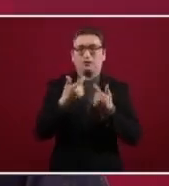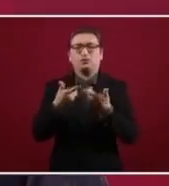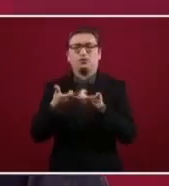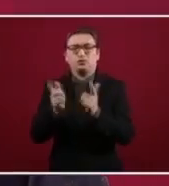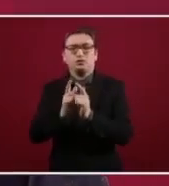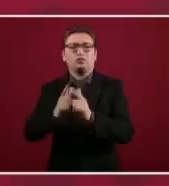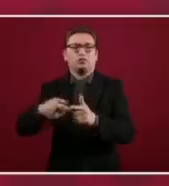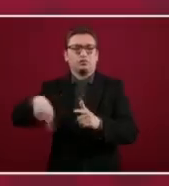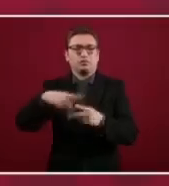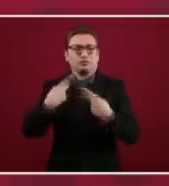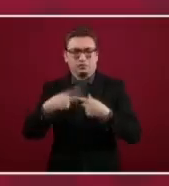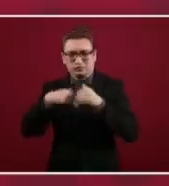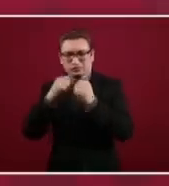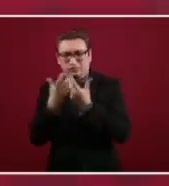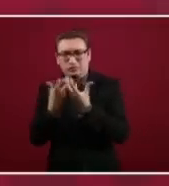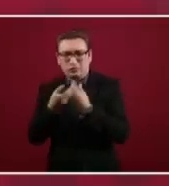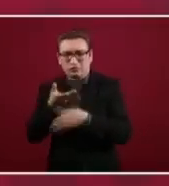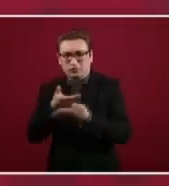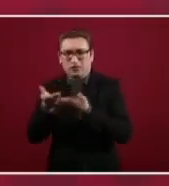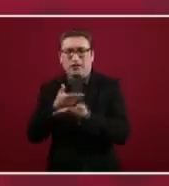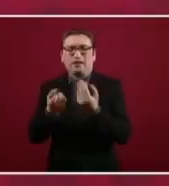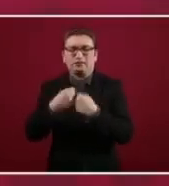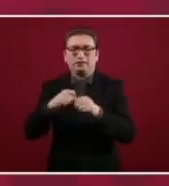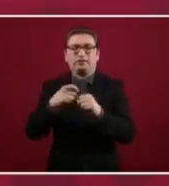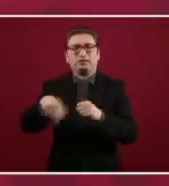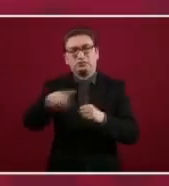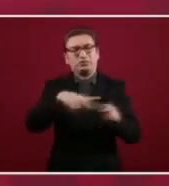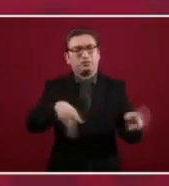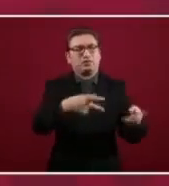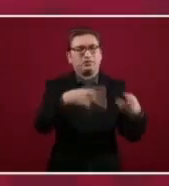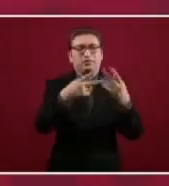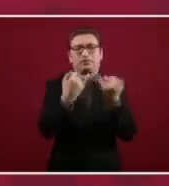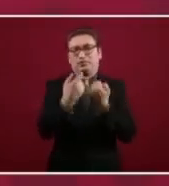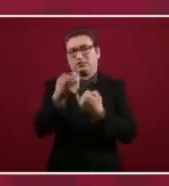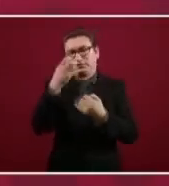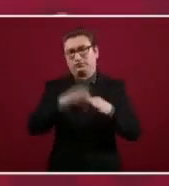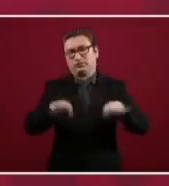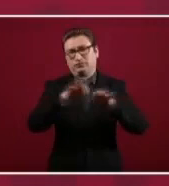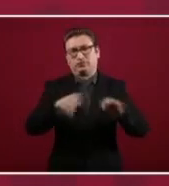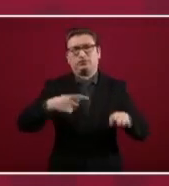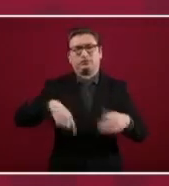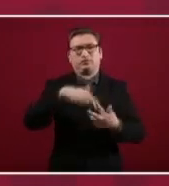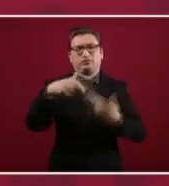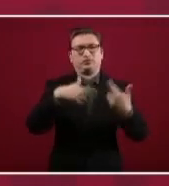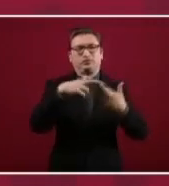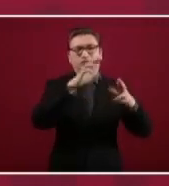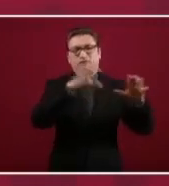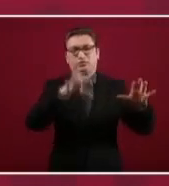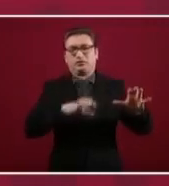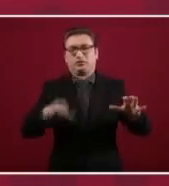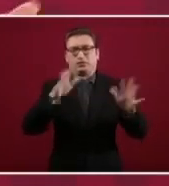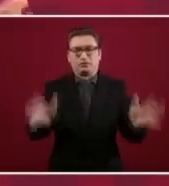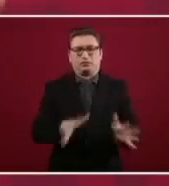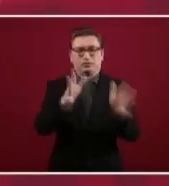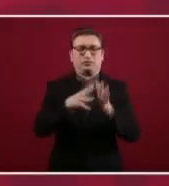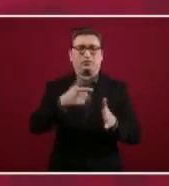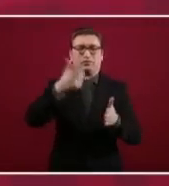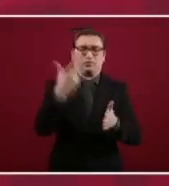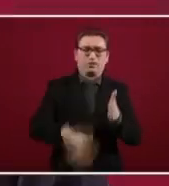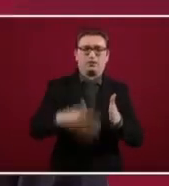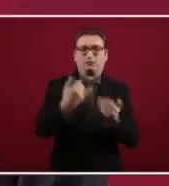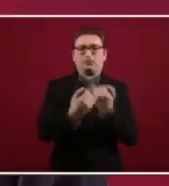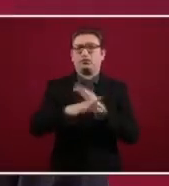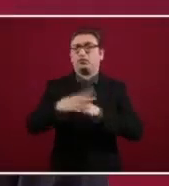porque debemos de fomentar el consumo nacional del consumo regional siempre es el más barato ya si tú quieres